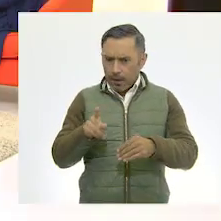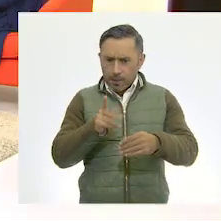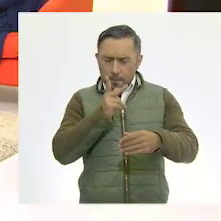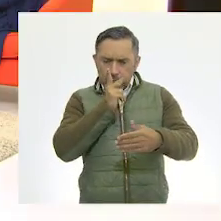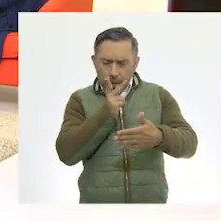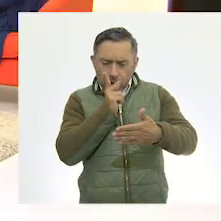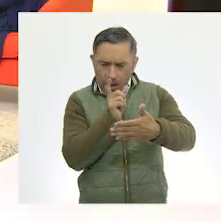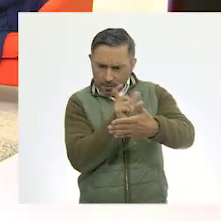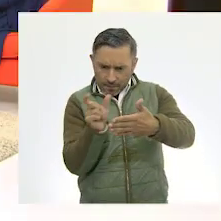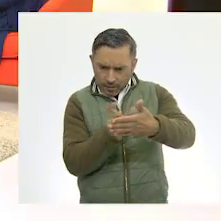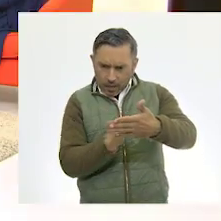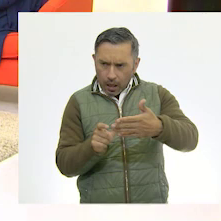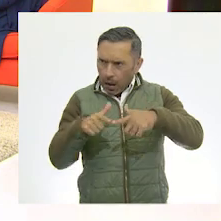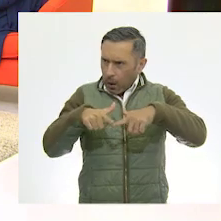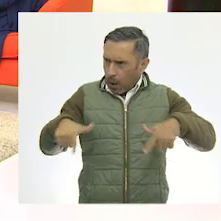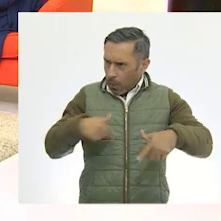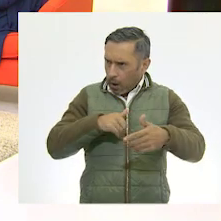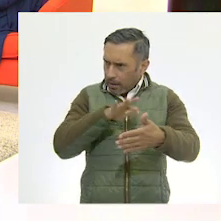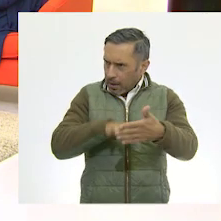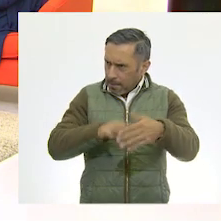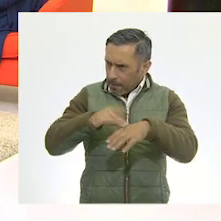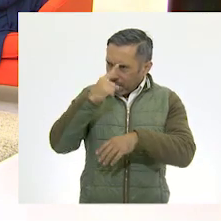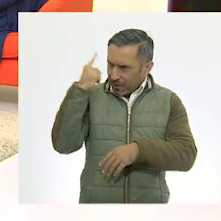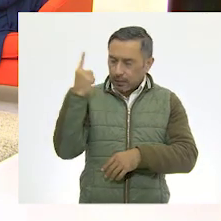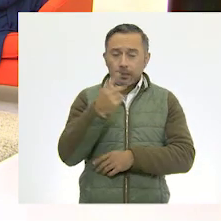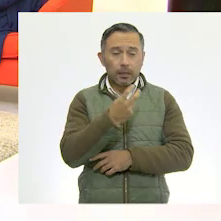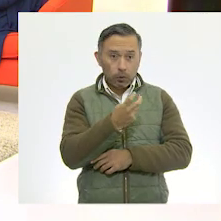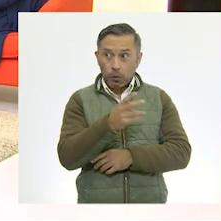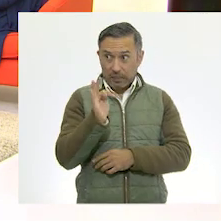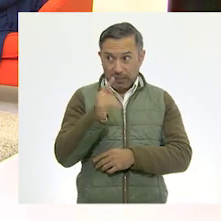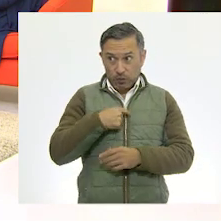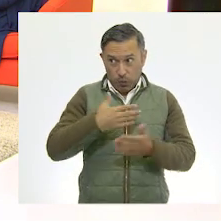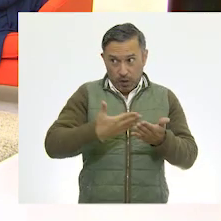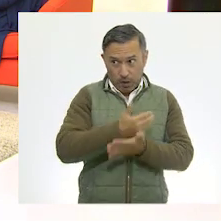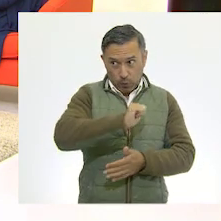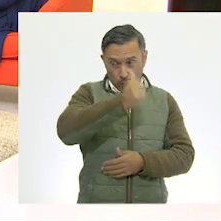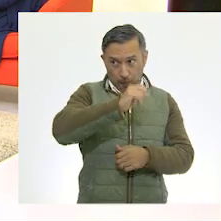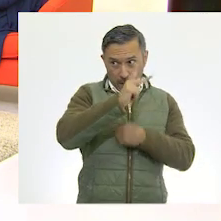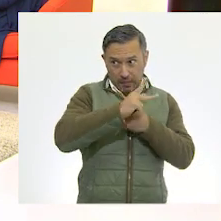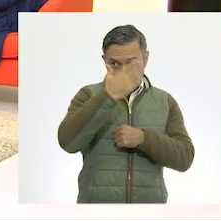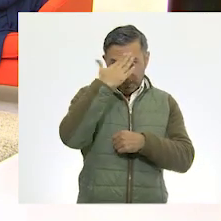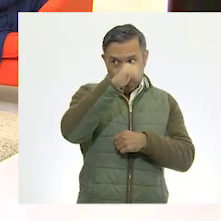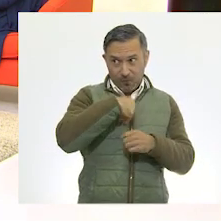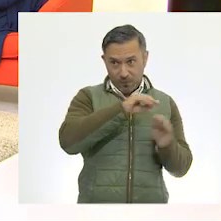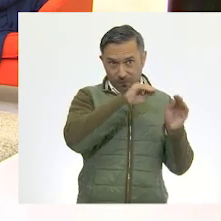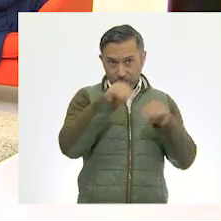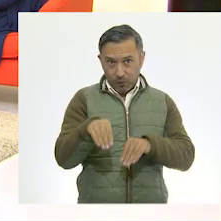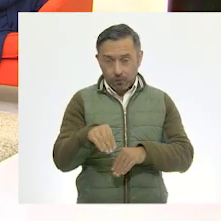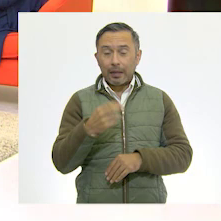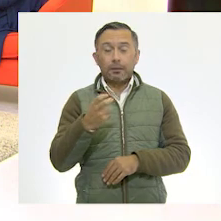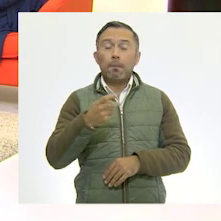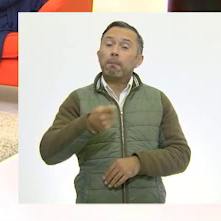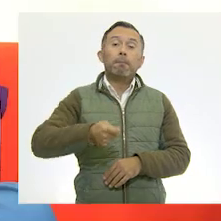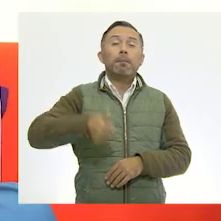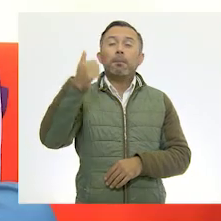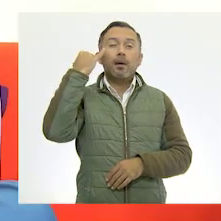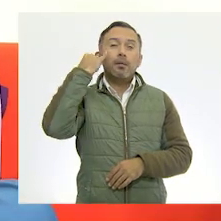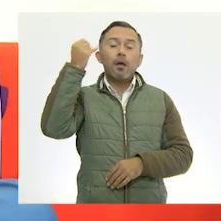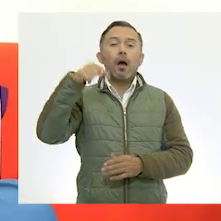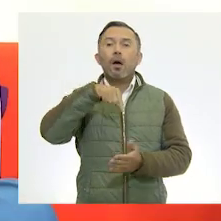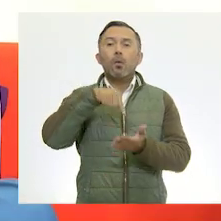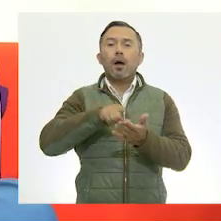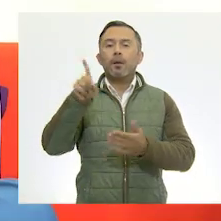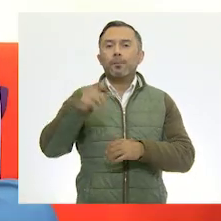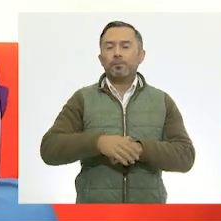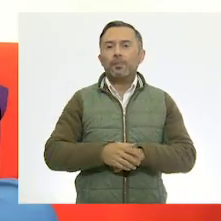de que no sean del país donde se está adquiriendo eso. Pues mira, justo la historia de la lectura fácil comienza en Suecia, ¿no? Con